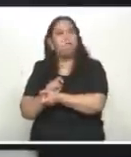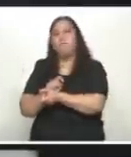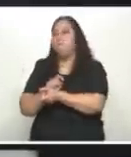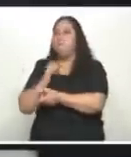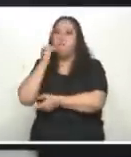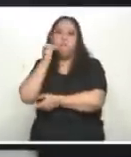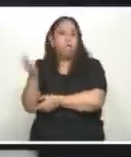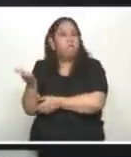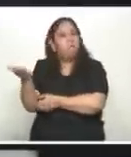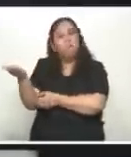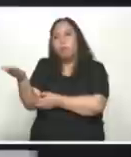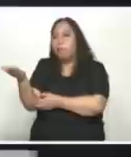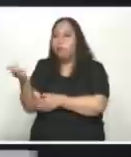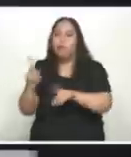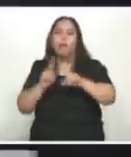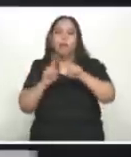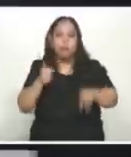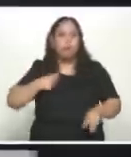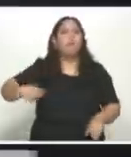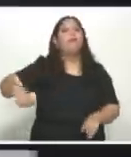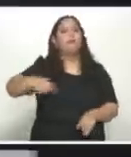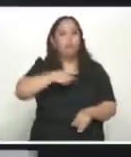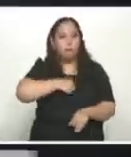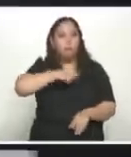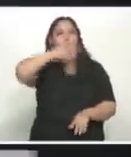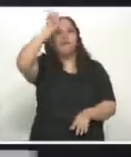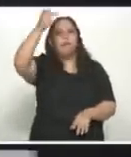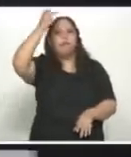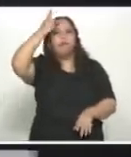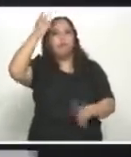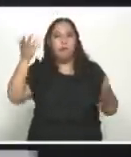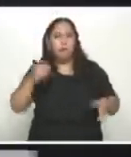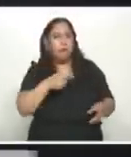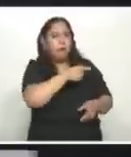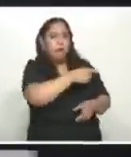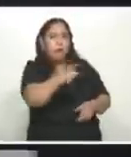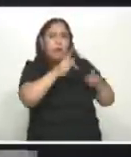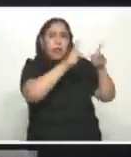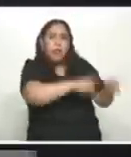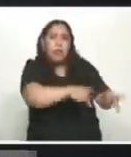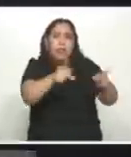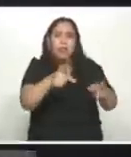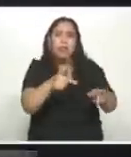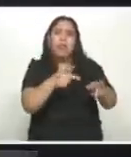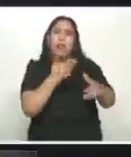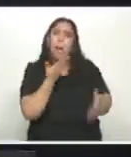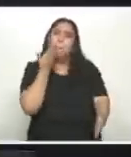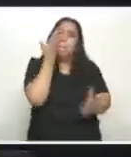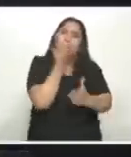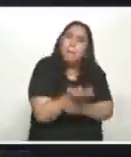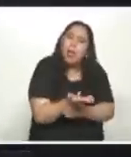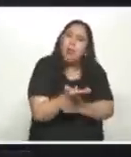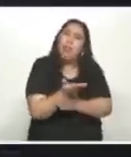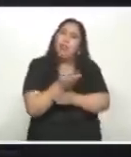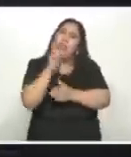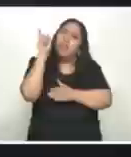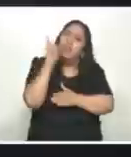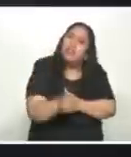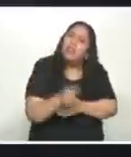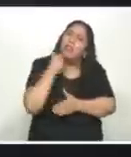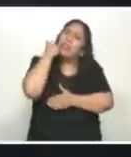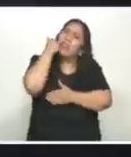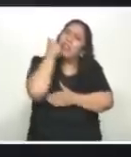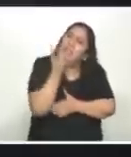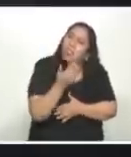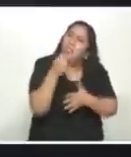como gobierno, como políticos, somos los interlocutores de ese clamor del pueblo hondureño, que está pidiendo a gritos, que está